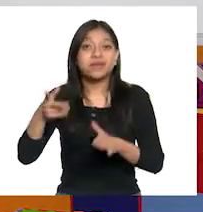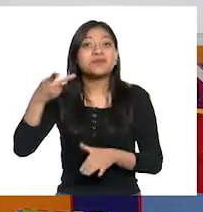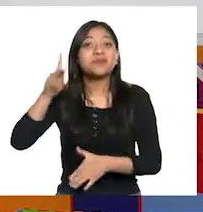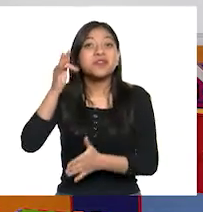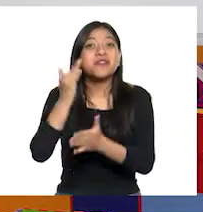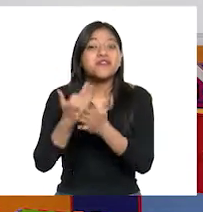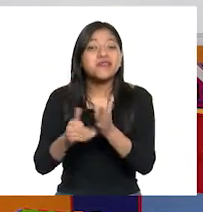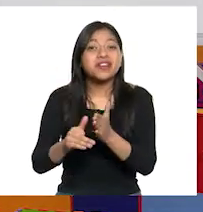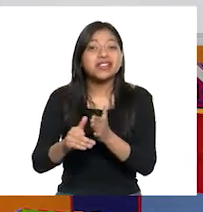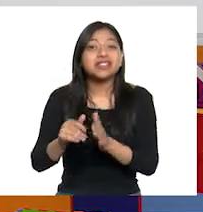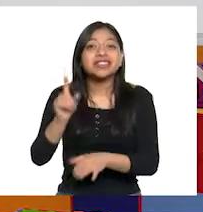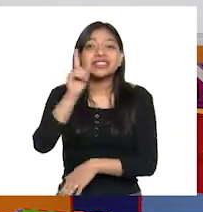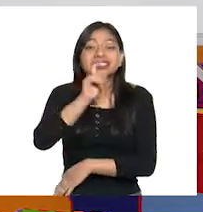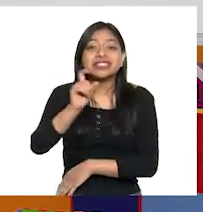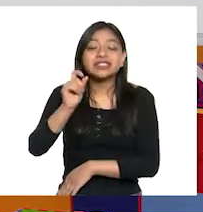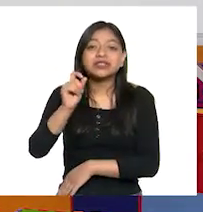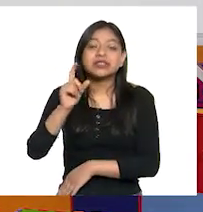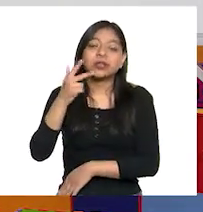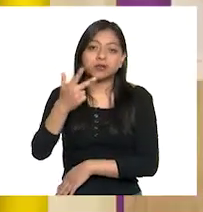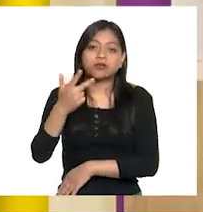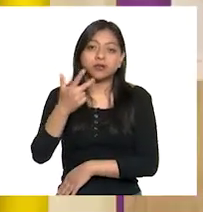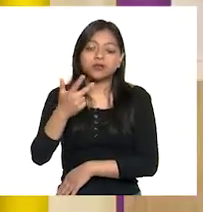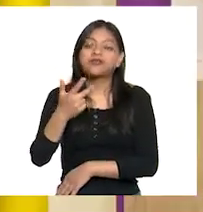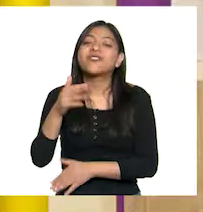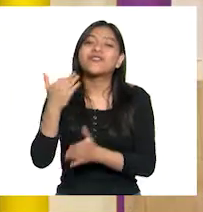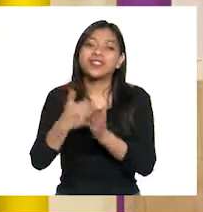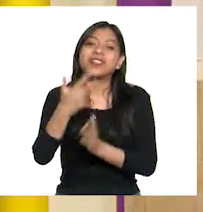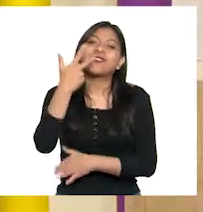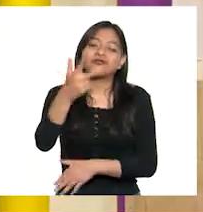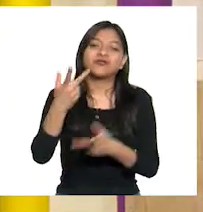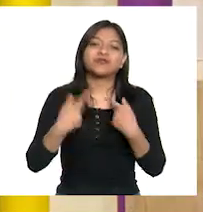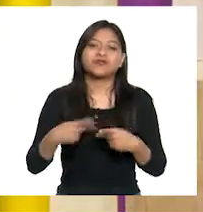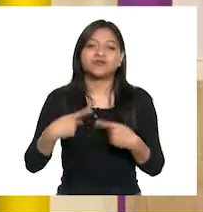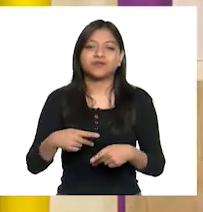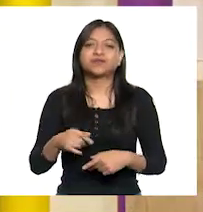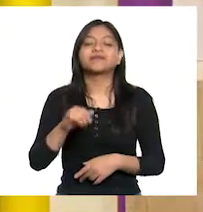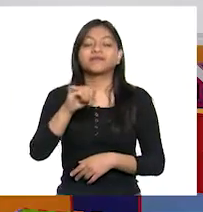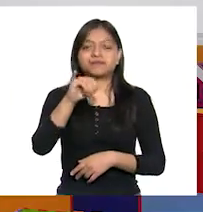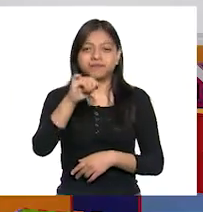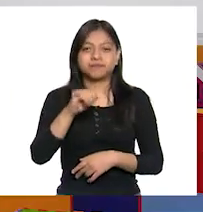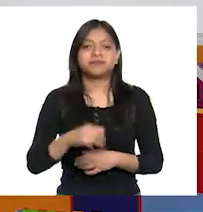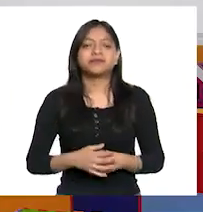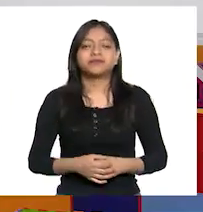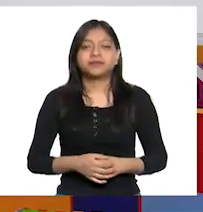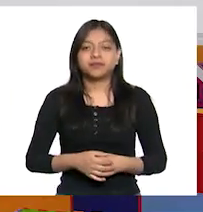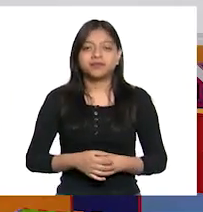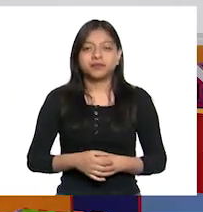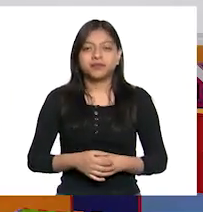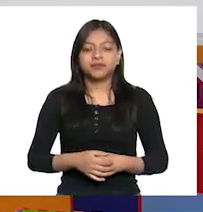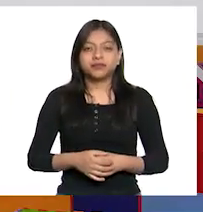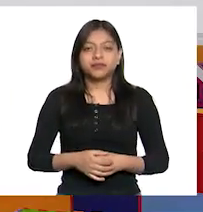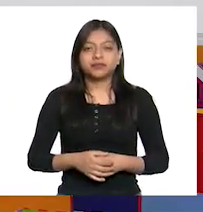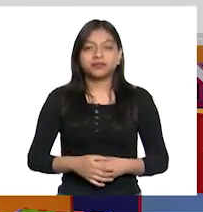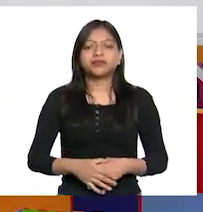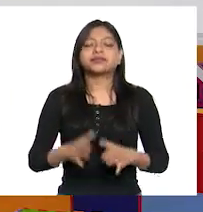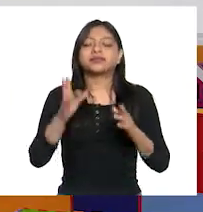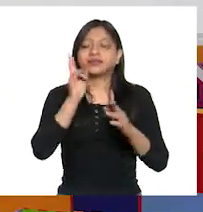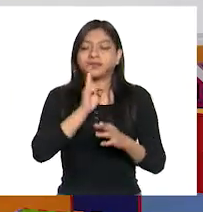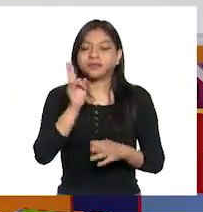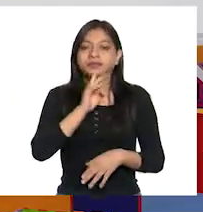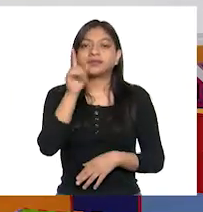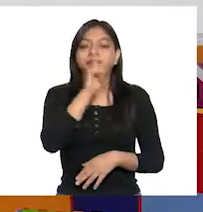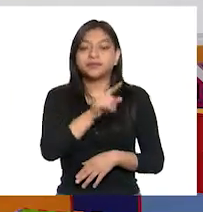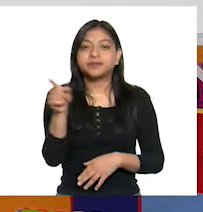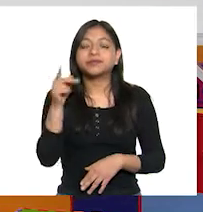personas de más van a ir a la fiesta? Ay, 8 personas. 8, muy bien. Ahora, entonces, tenemos que